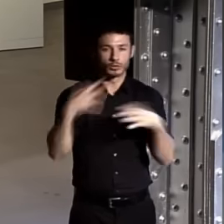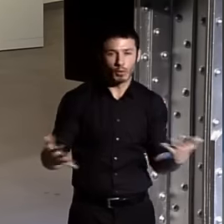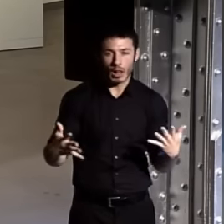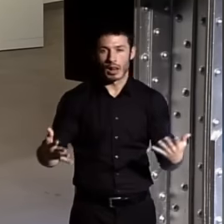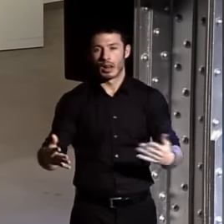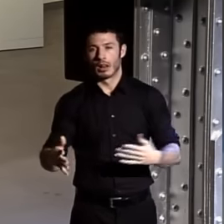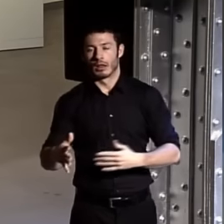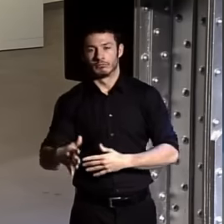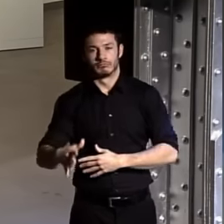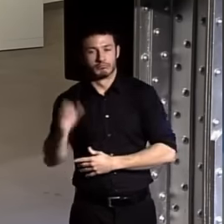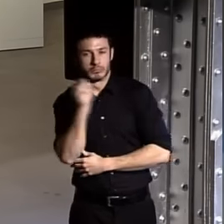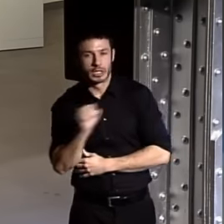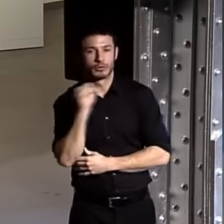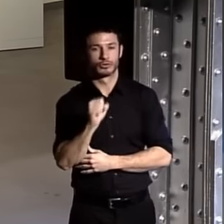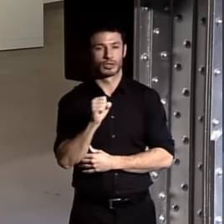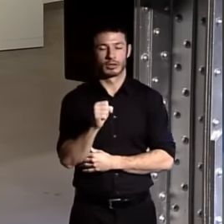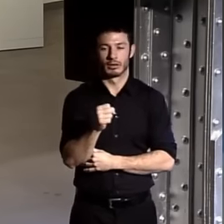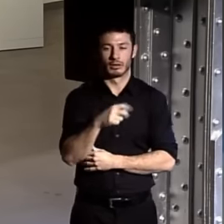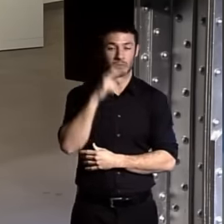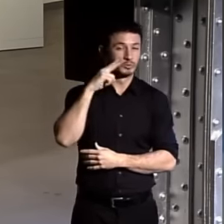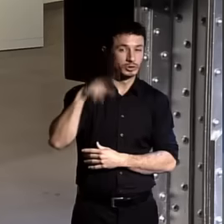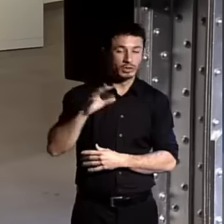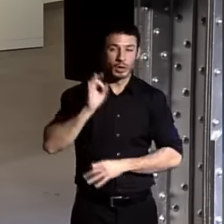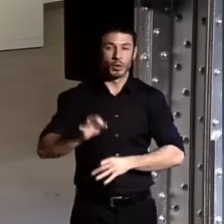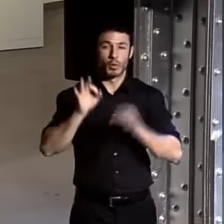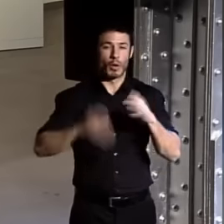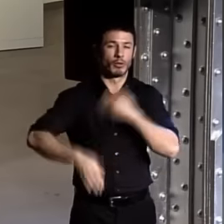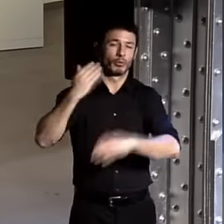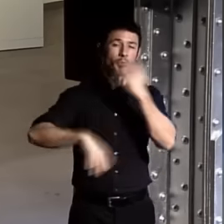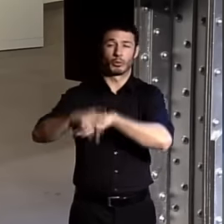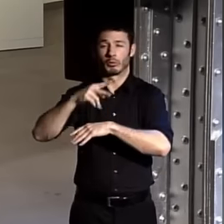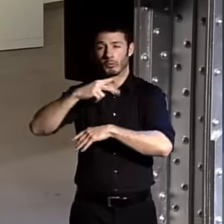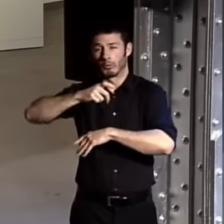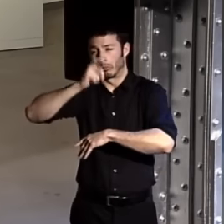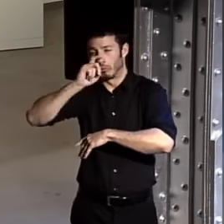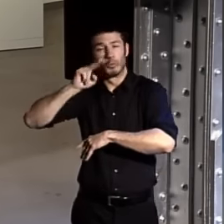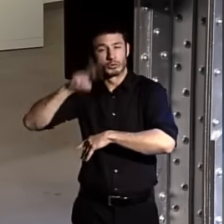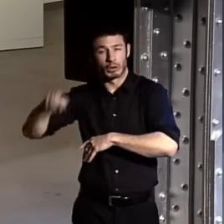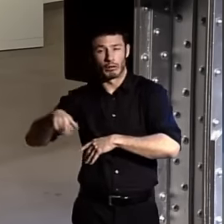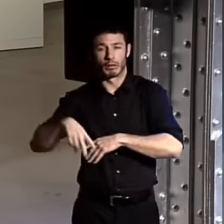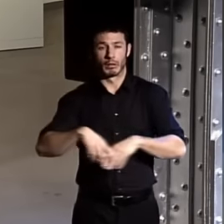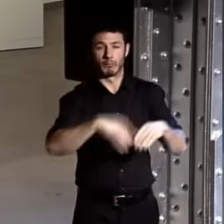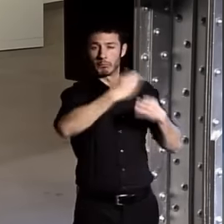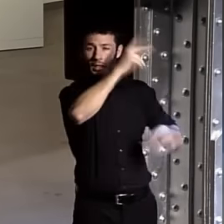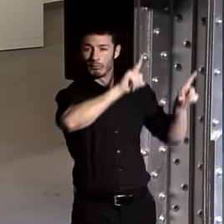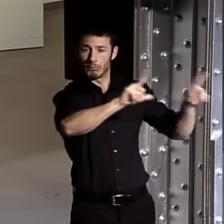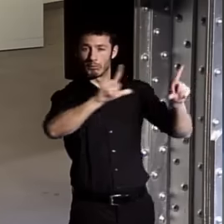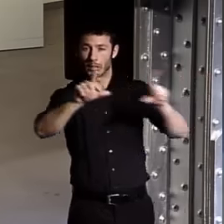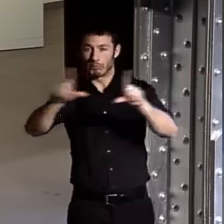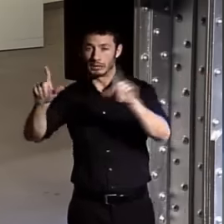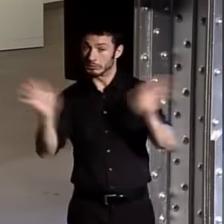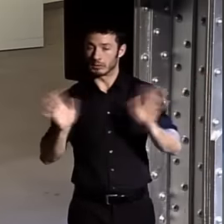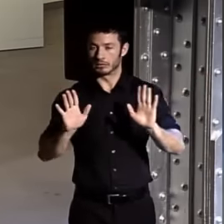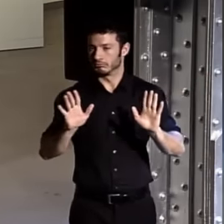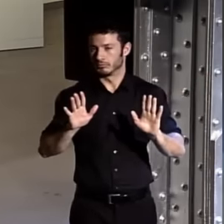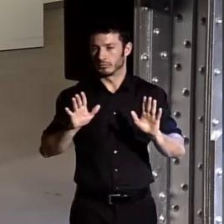eh los museos no son los museos de antaño no son los contenedores del siglo XIX con obras en la pared creo que los museos son un